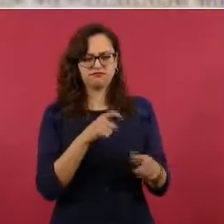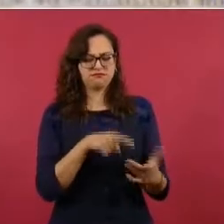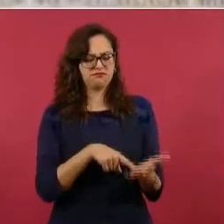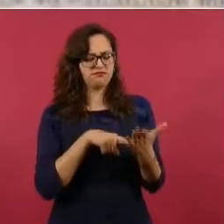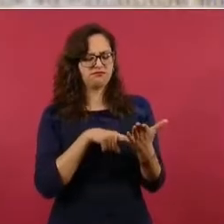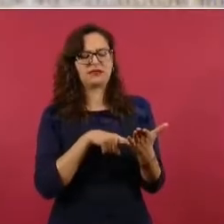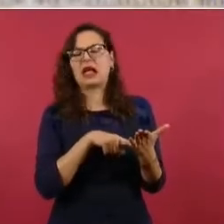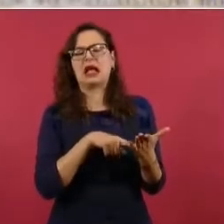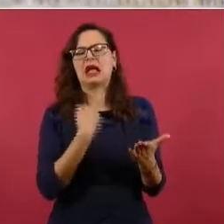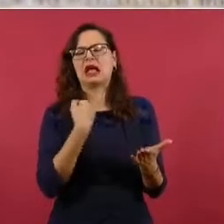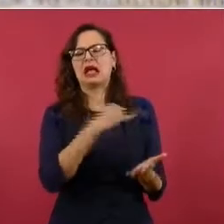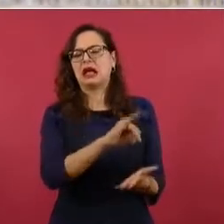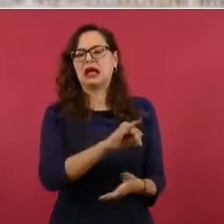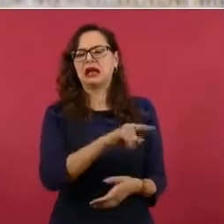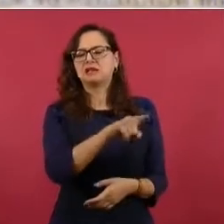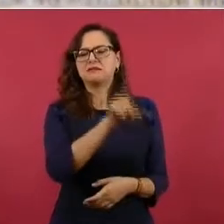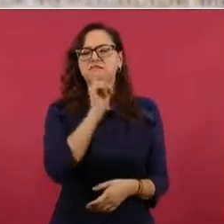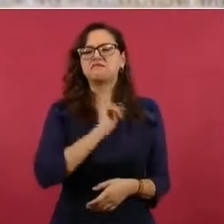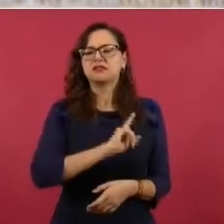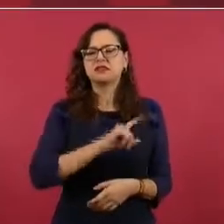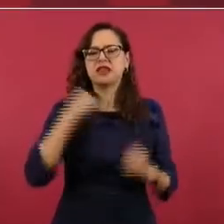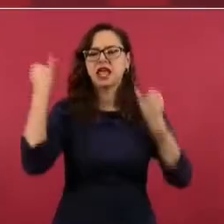volada. No,